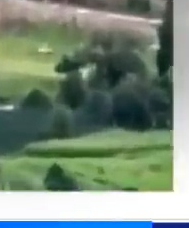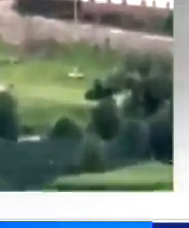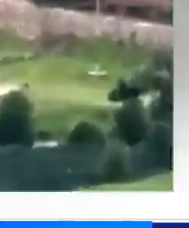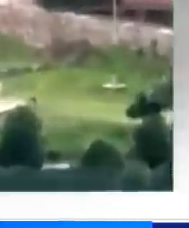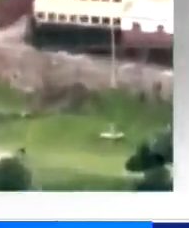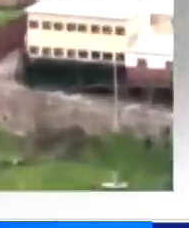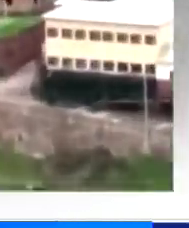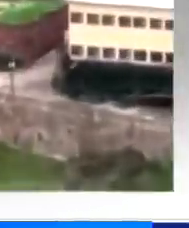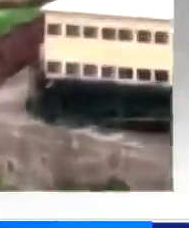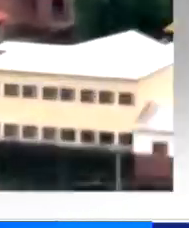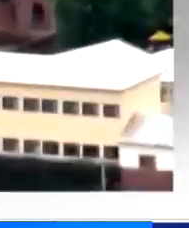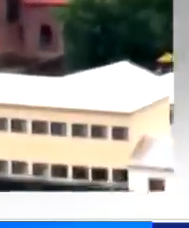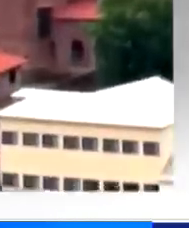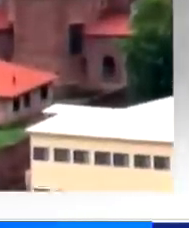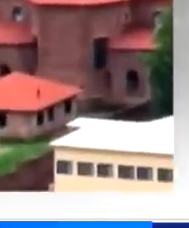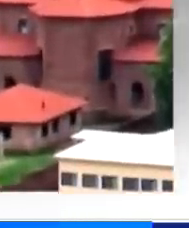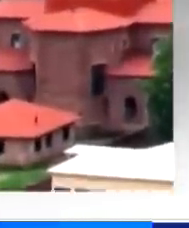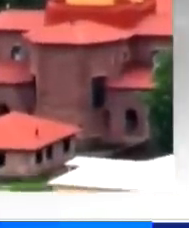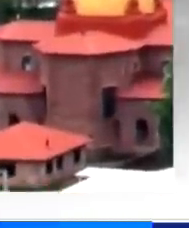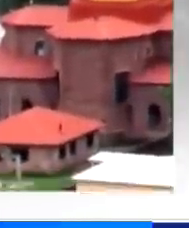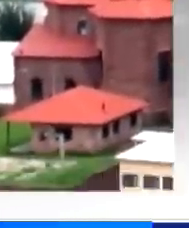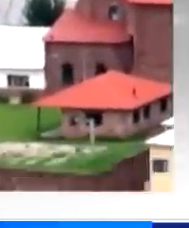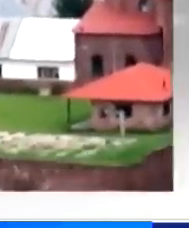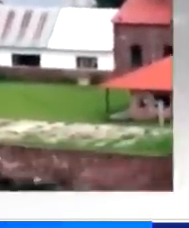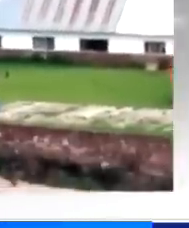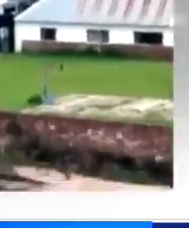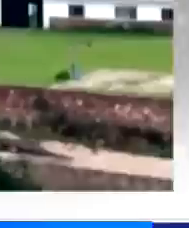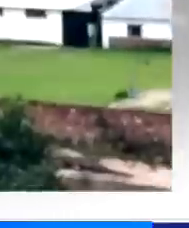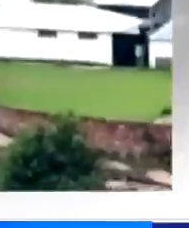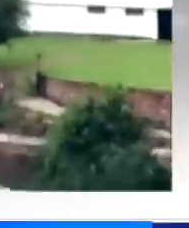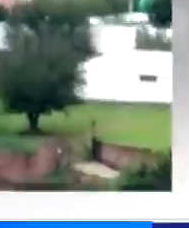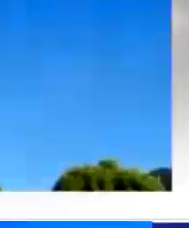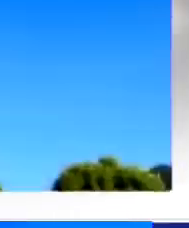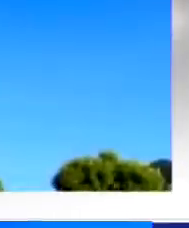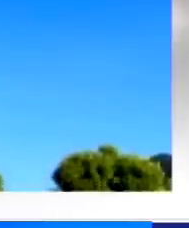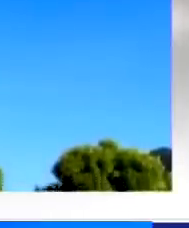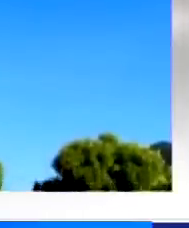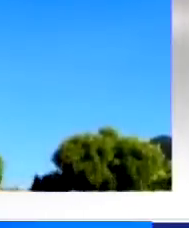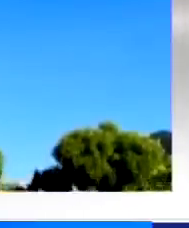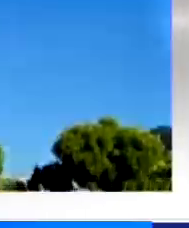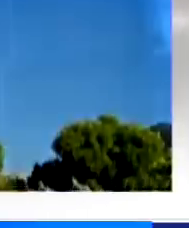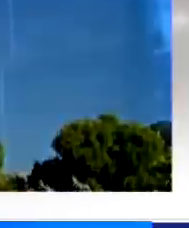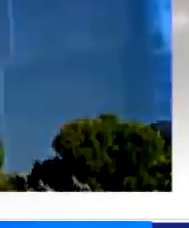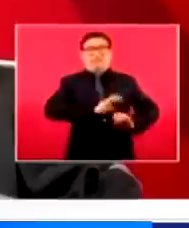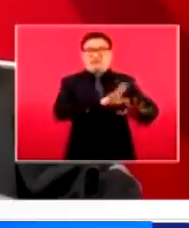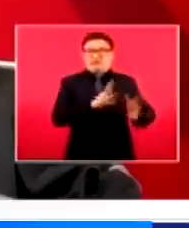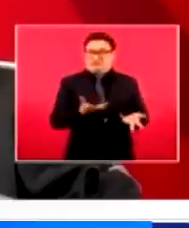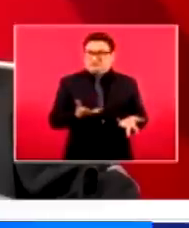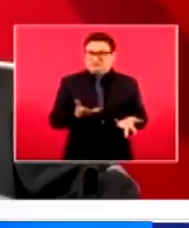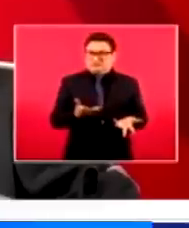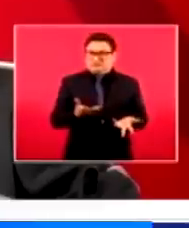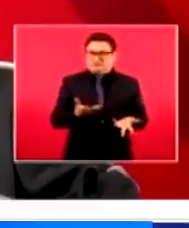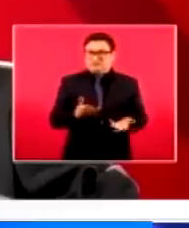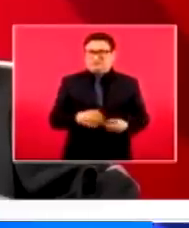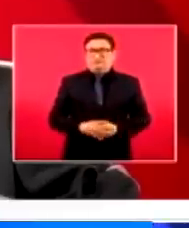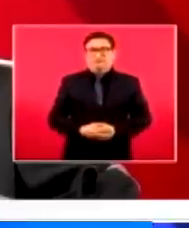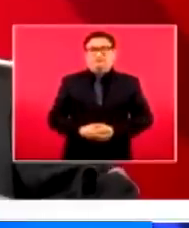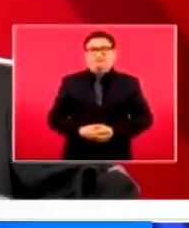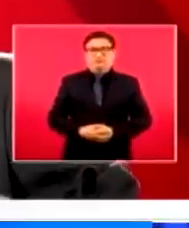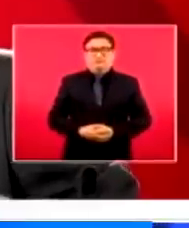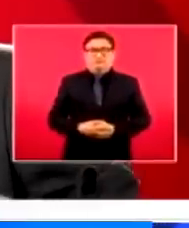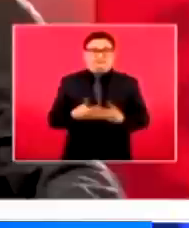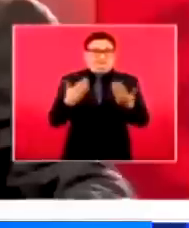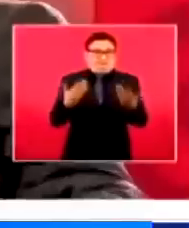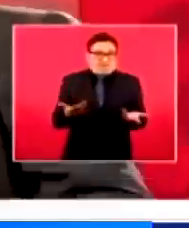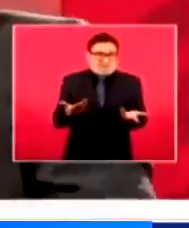debían, ignorando una presencia de siglos. Lo que sí arroja el presidente